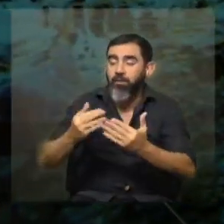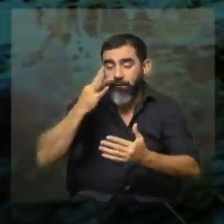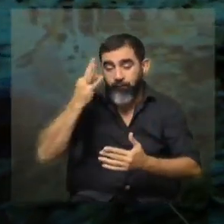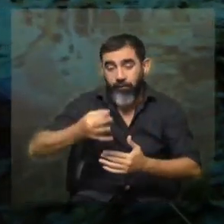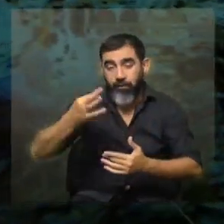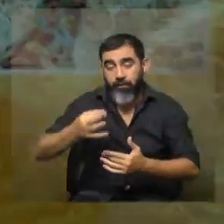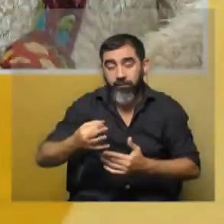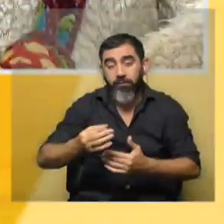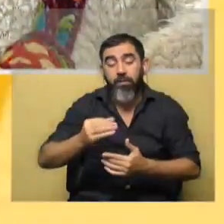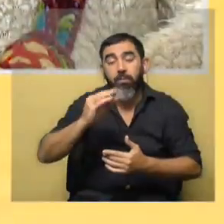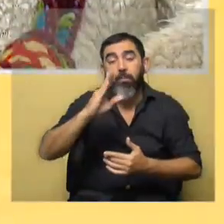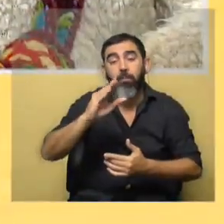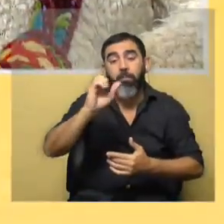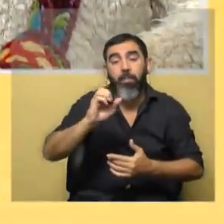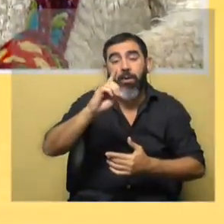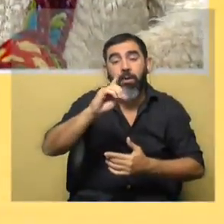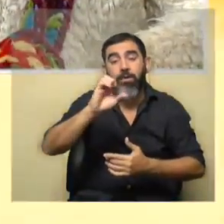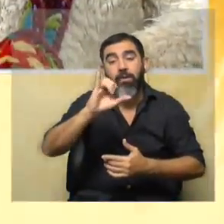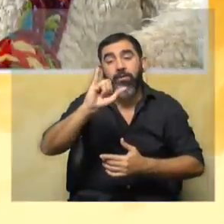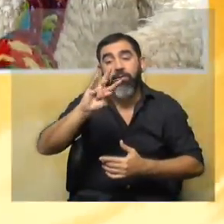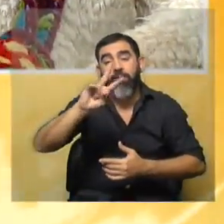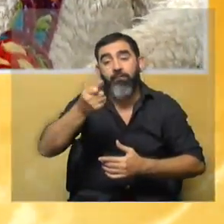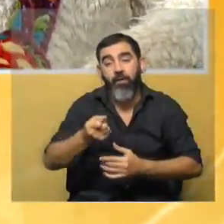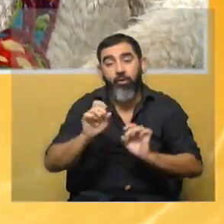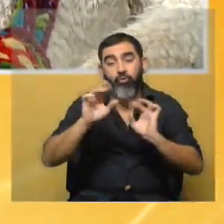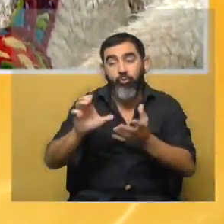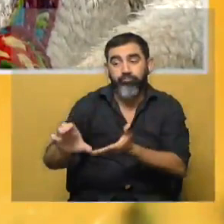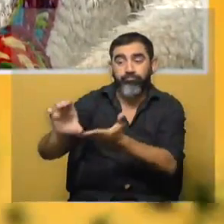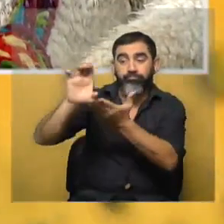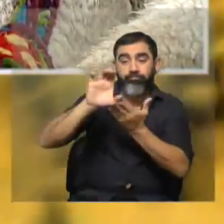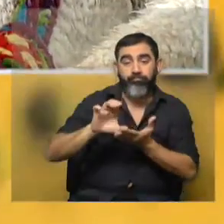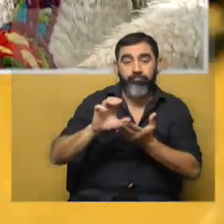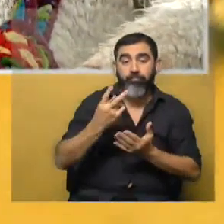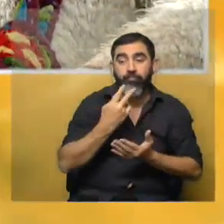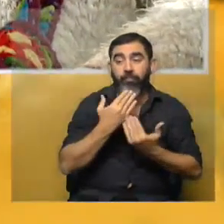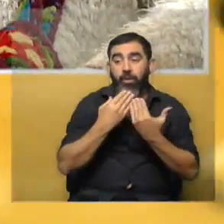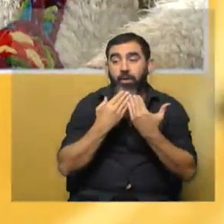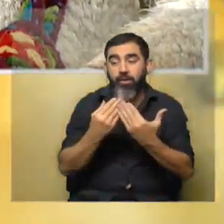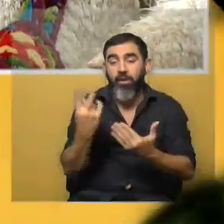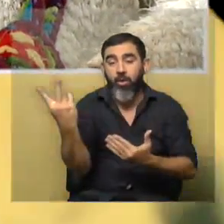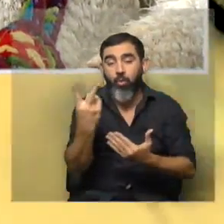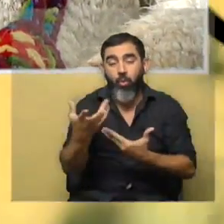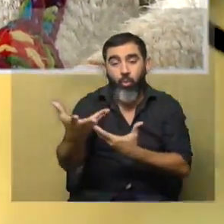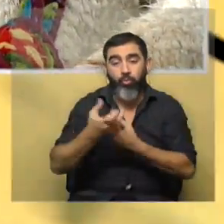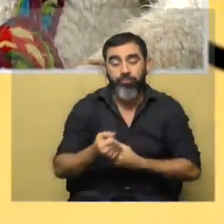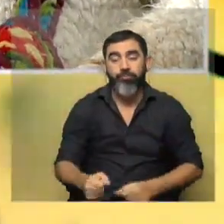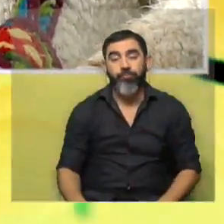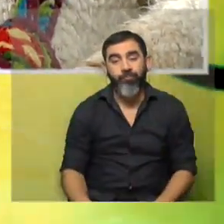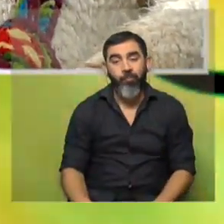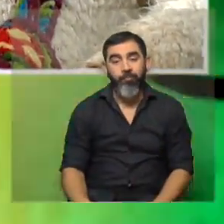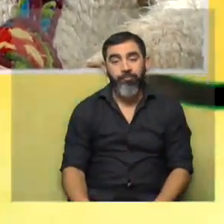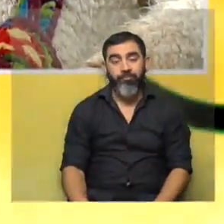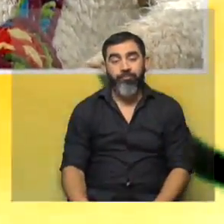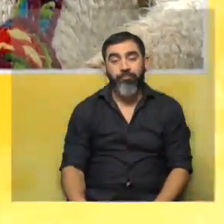y del PDCIVA. O sea que entonces eso fue posible gracias a esos apoyos financieros. Y